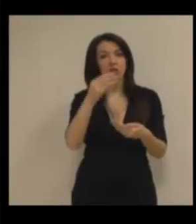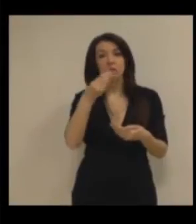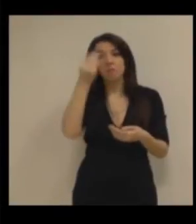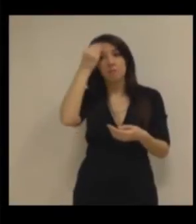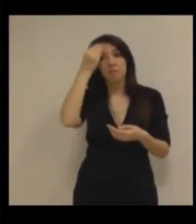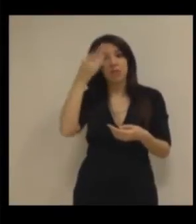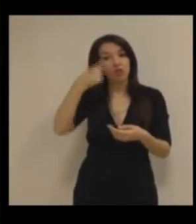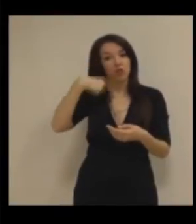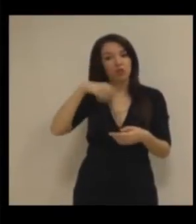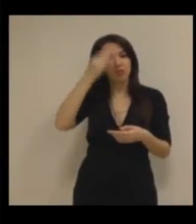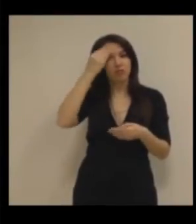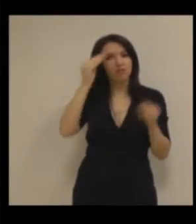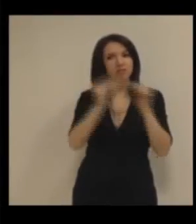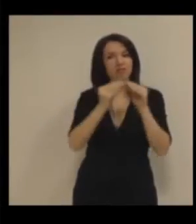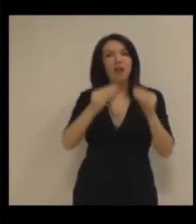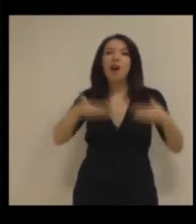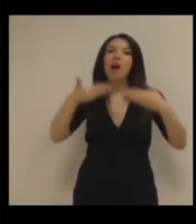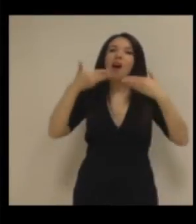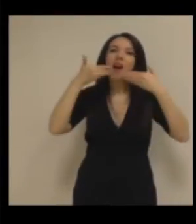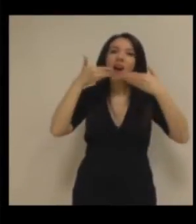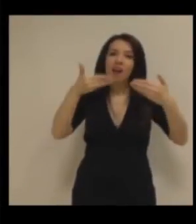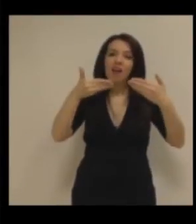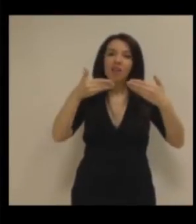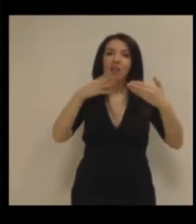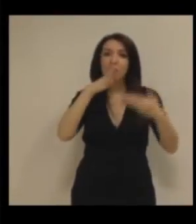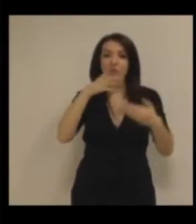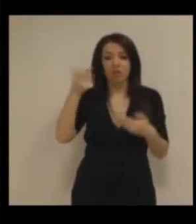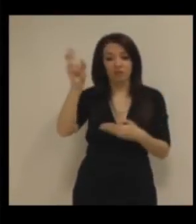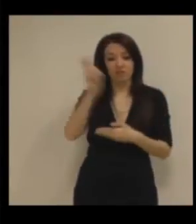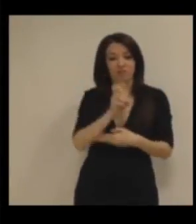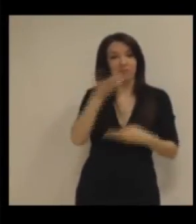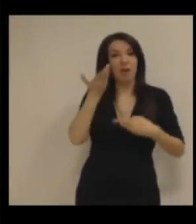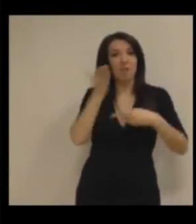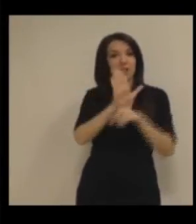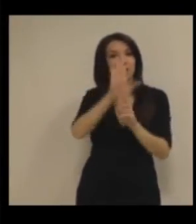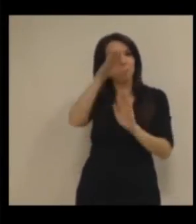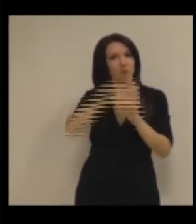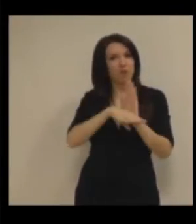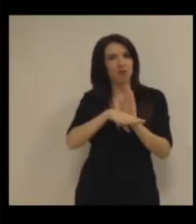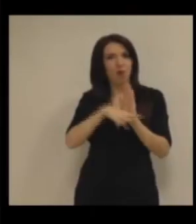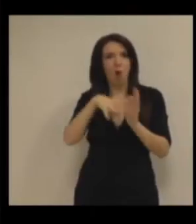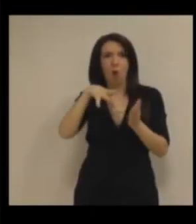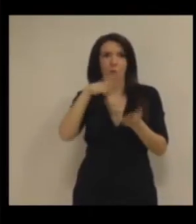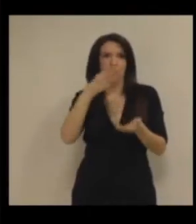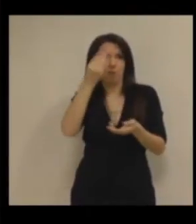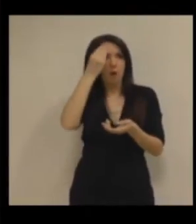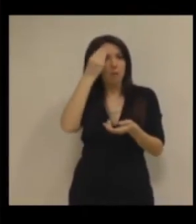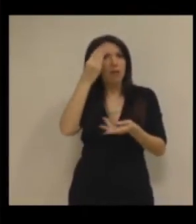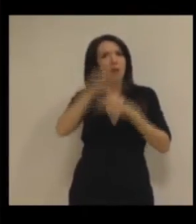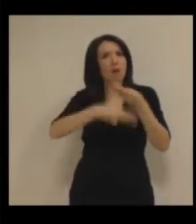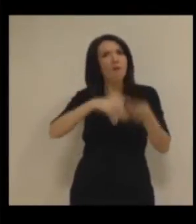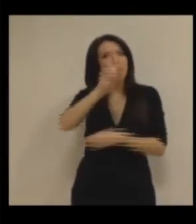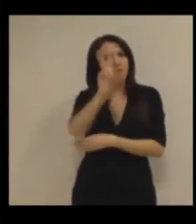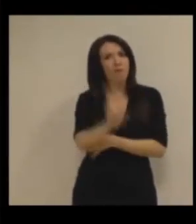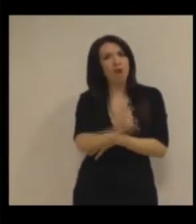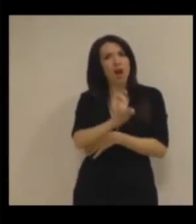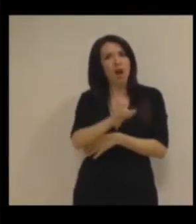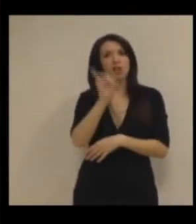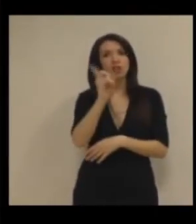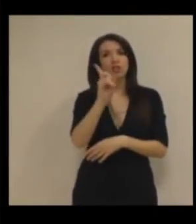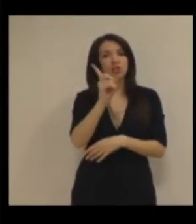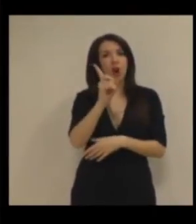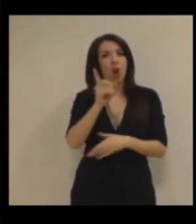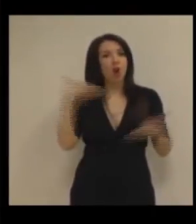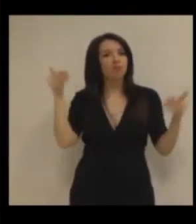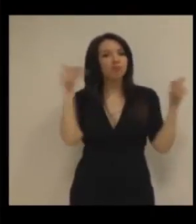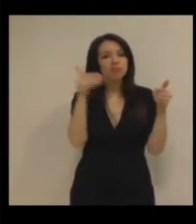daros las gracias por haber hecho posible que podamos presentar el proyecto, que sin duda yo creo que va a ser muy útil, no solo para las